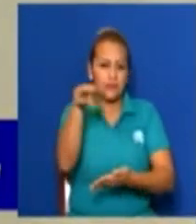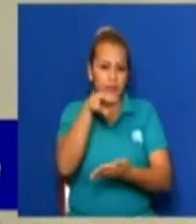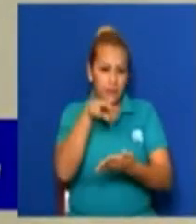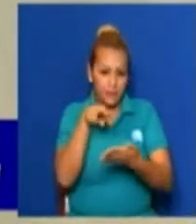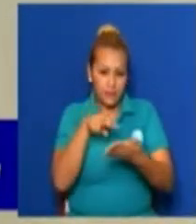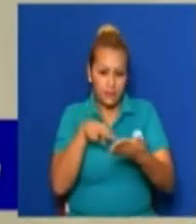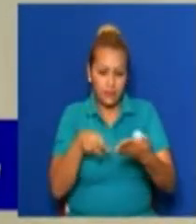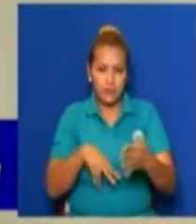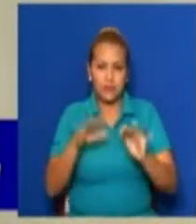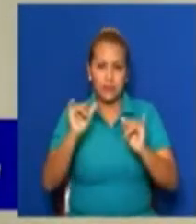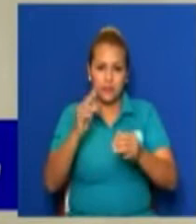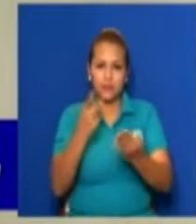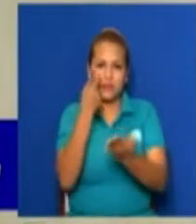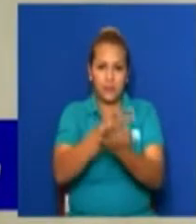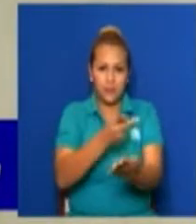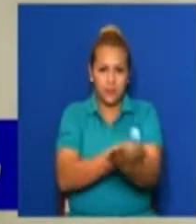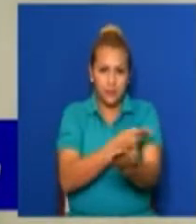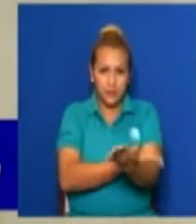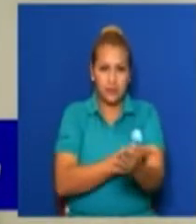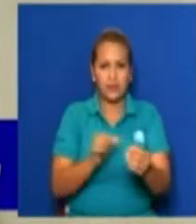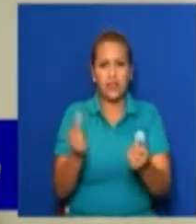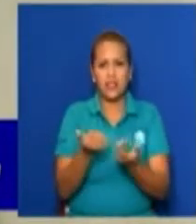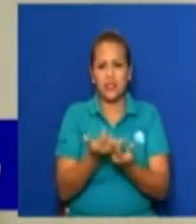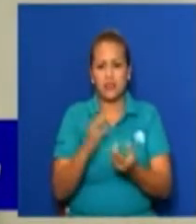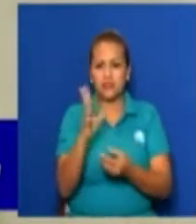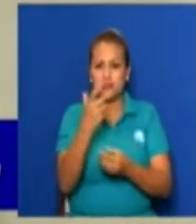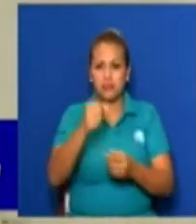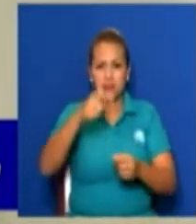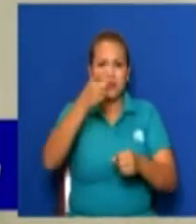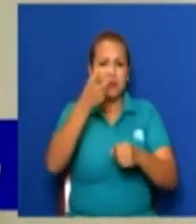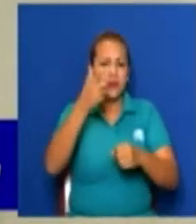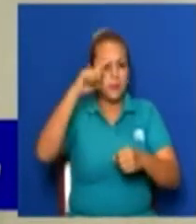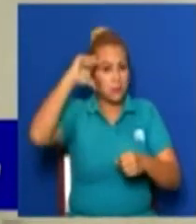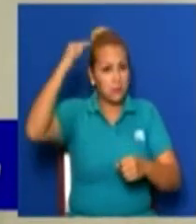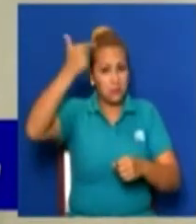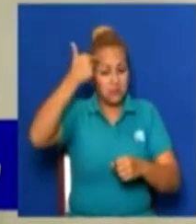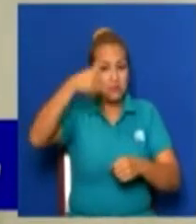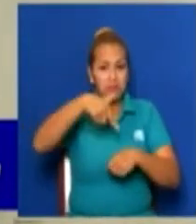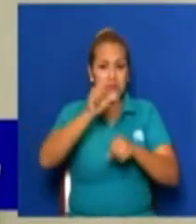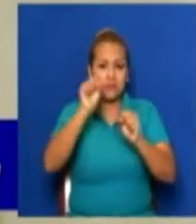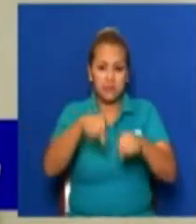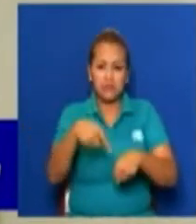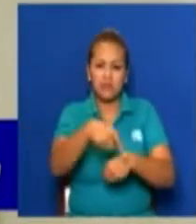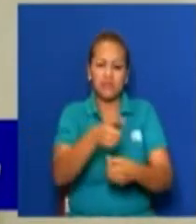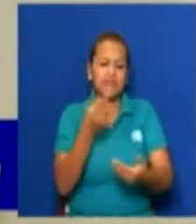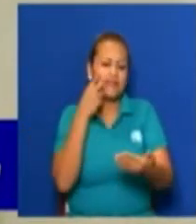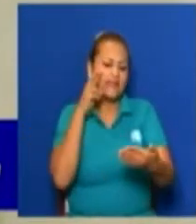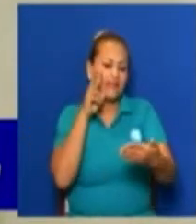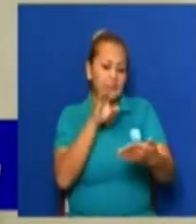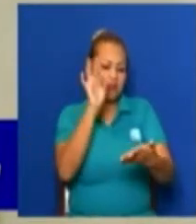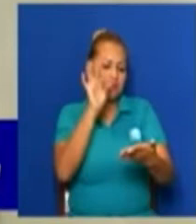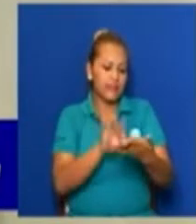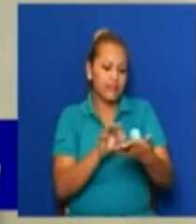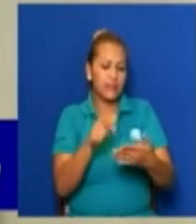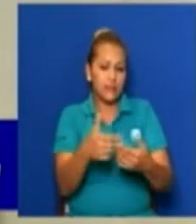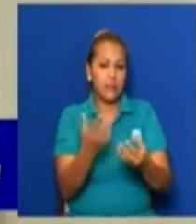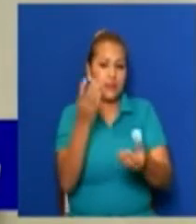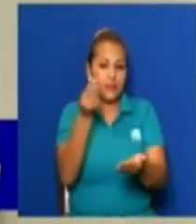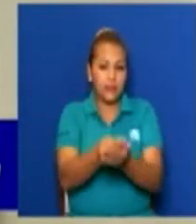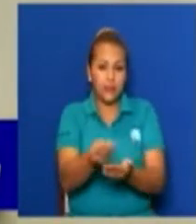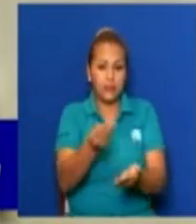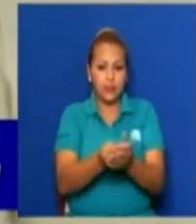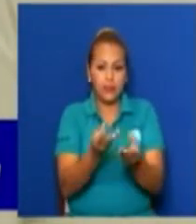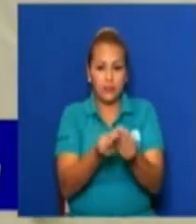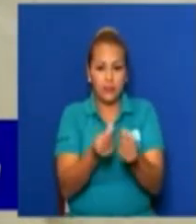también el presupuesto general de la República, que dé una partida para la compra de tierra,